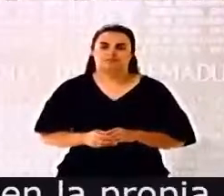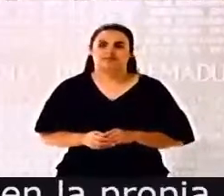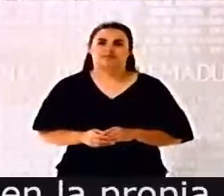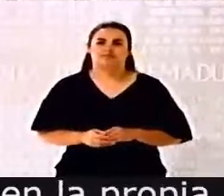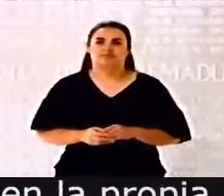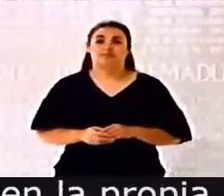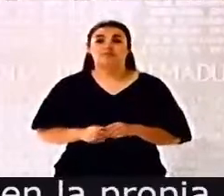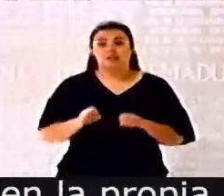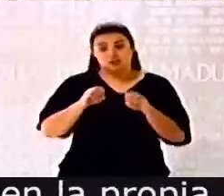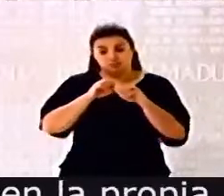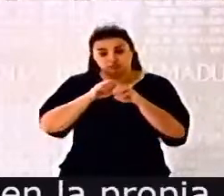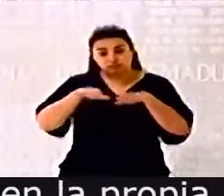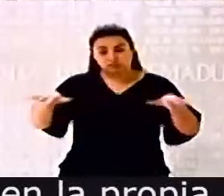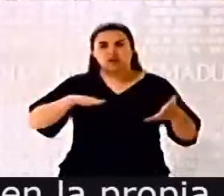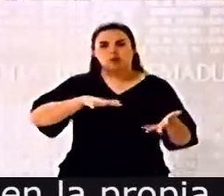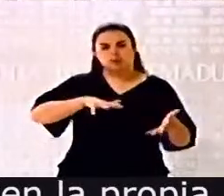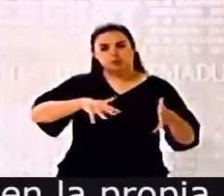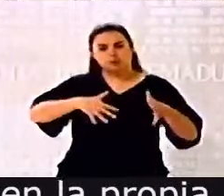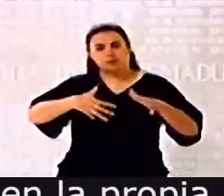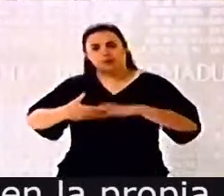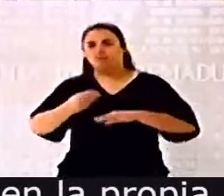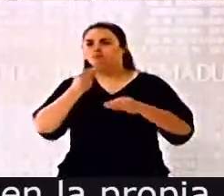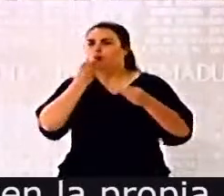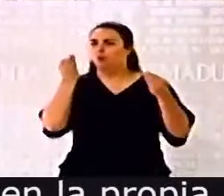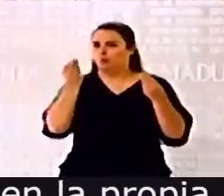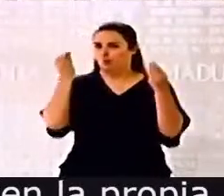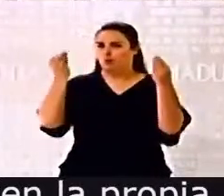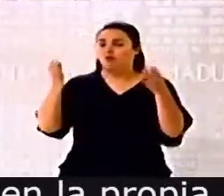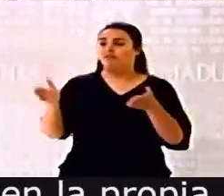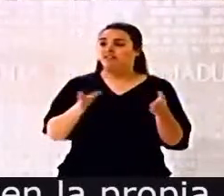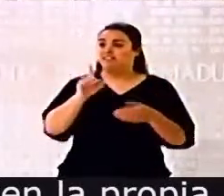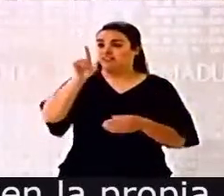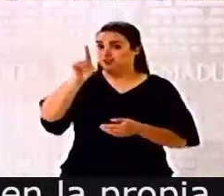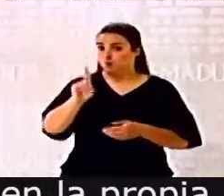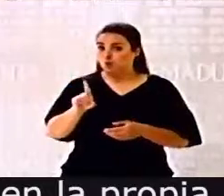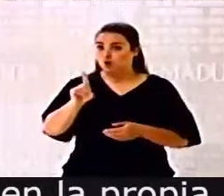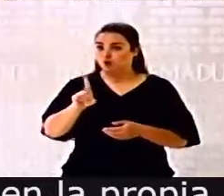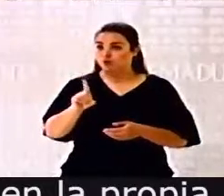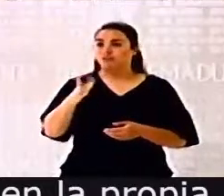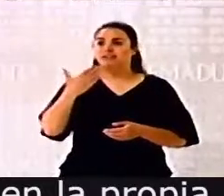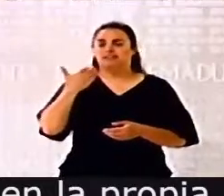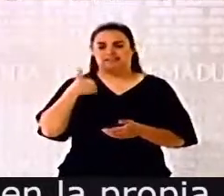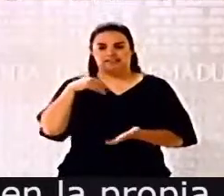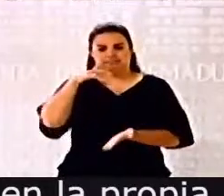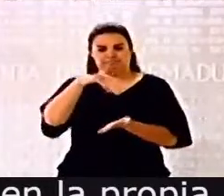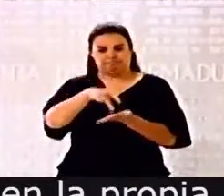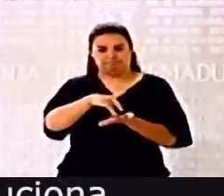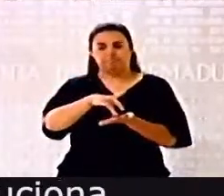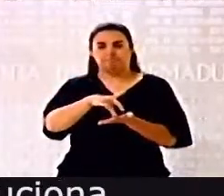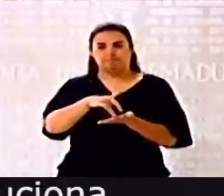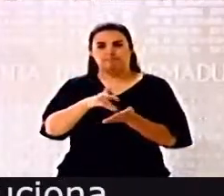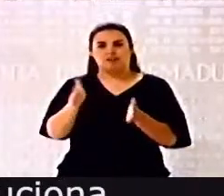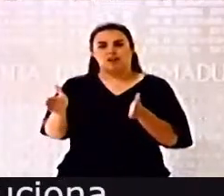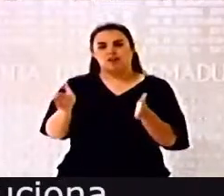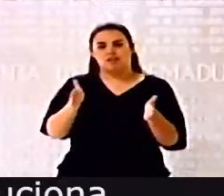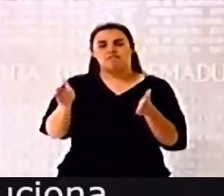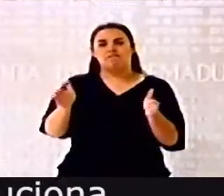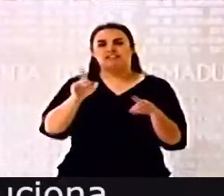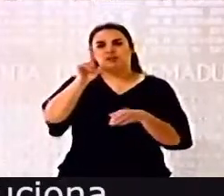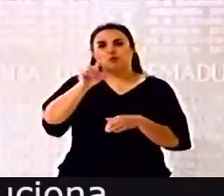La pandemia va evolucionando favorablemente. En la fase 1 llegamos a tener, durante todo el periodo de fase